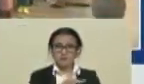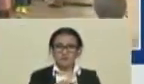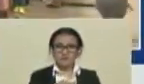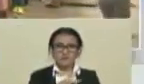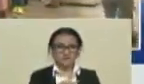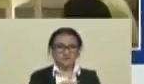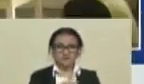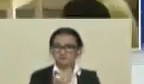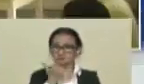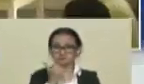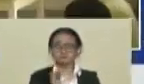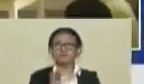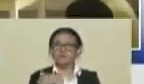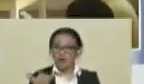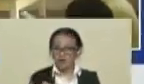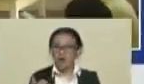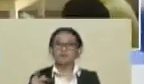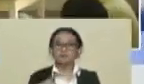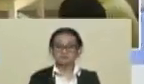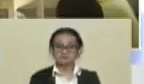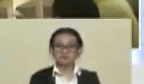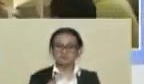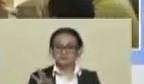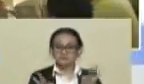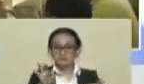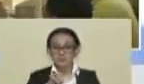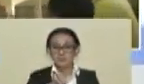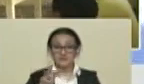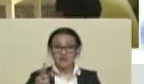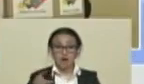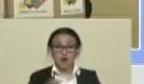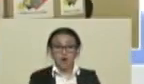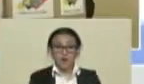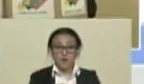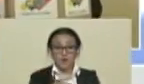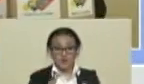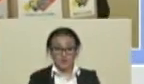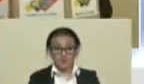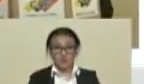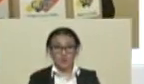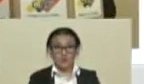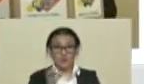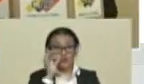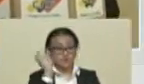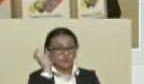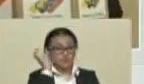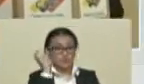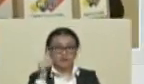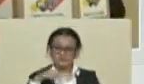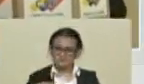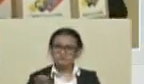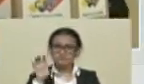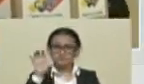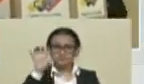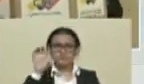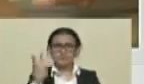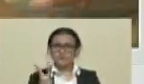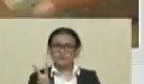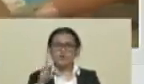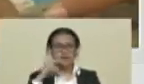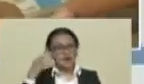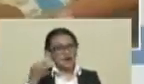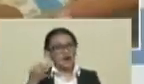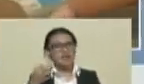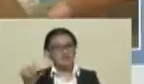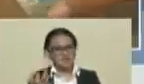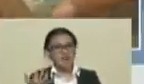no iba a pasar, y hoy estamos aquí eligiendo a los 23 gobernadores y gobernadoras. Es un país que cree en la democracia, así que nos alegra